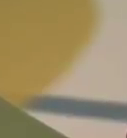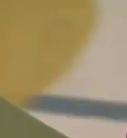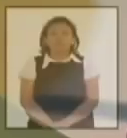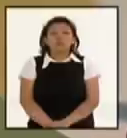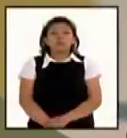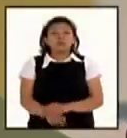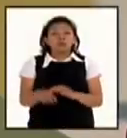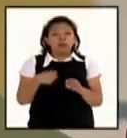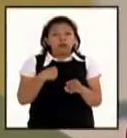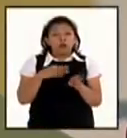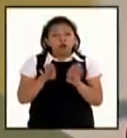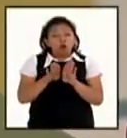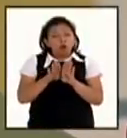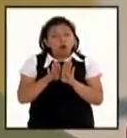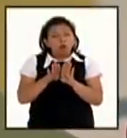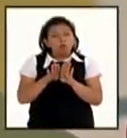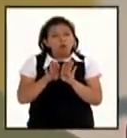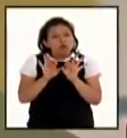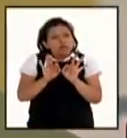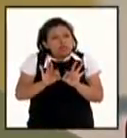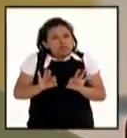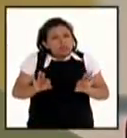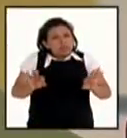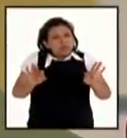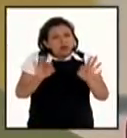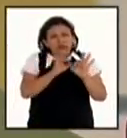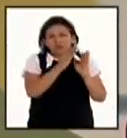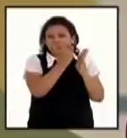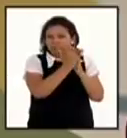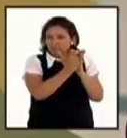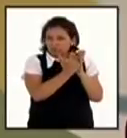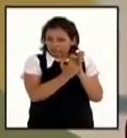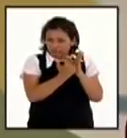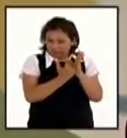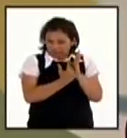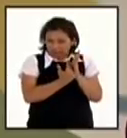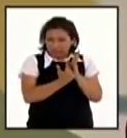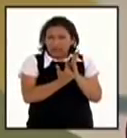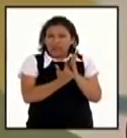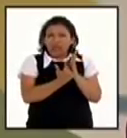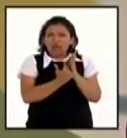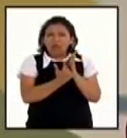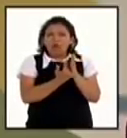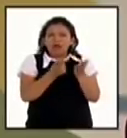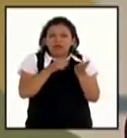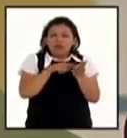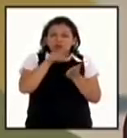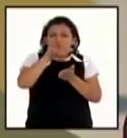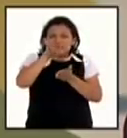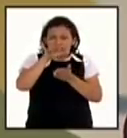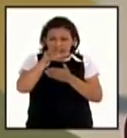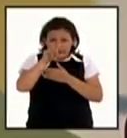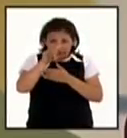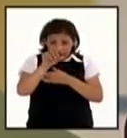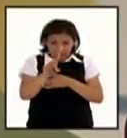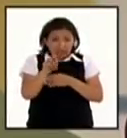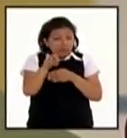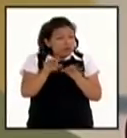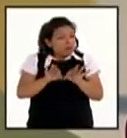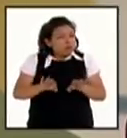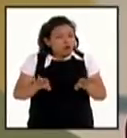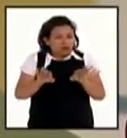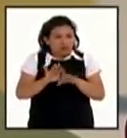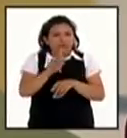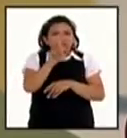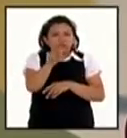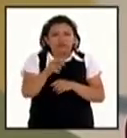Los principios que se enarbolan a través de la laicidad son fundamentales. Es decir, tanto así que no puede